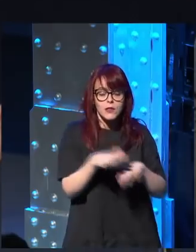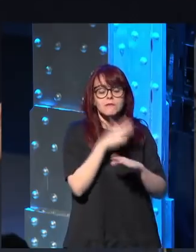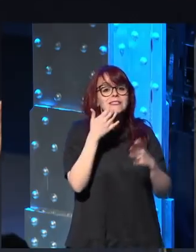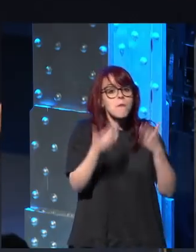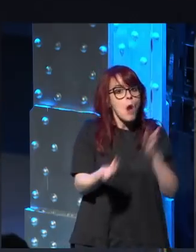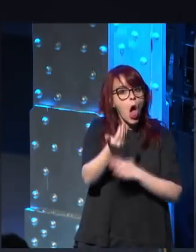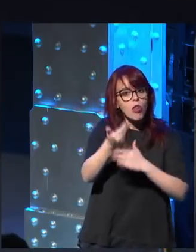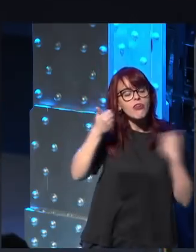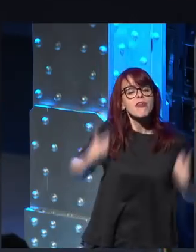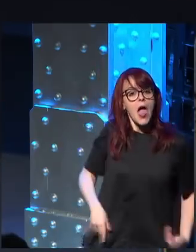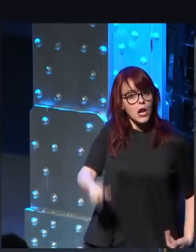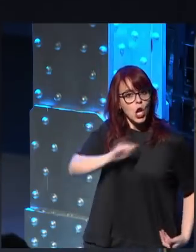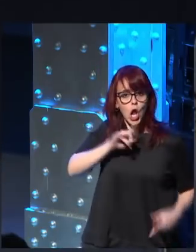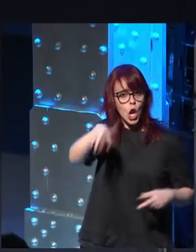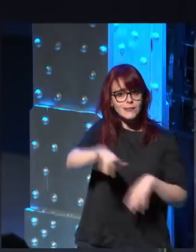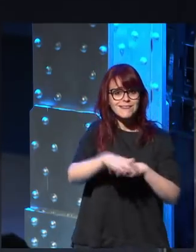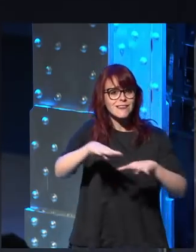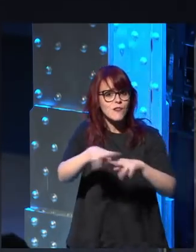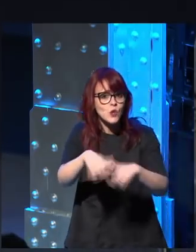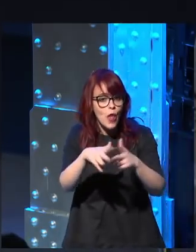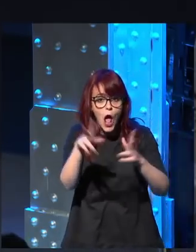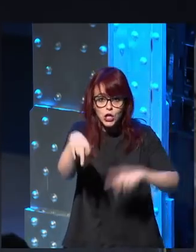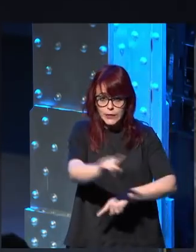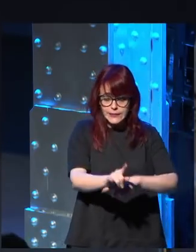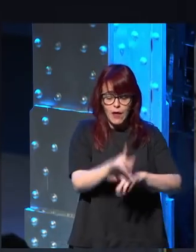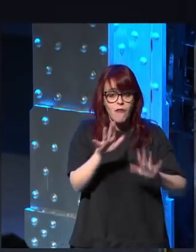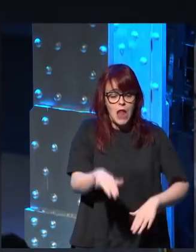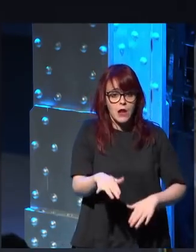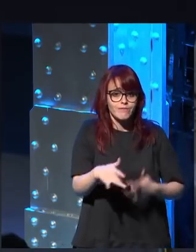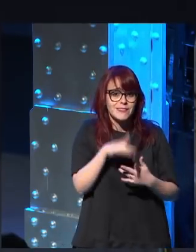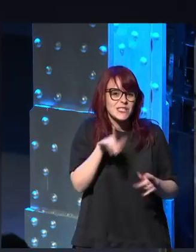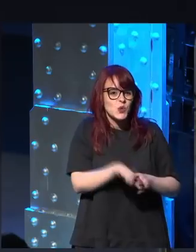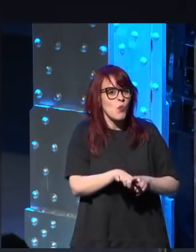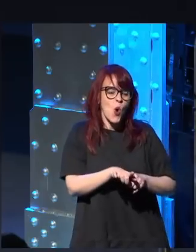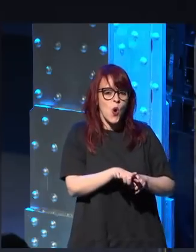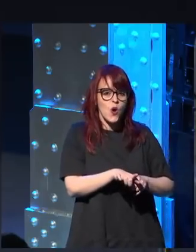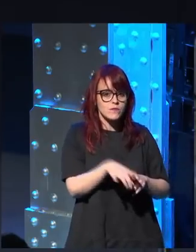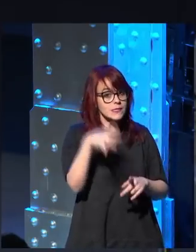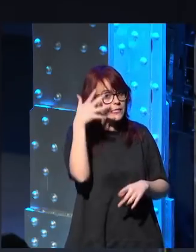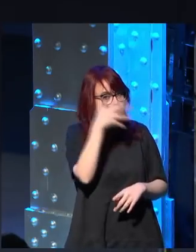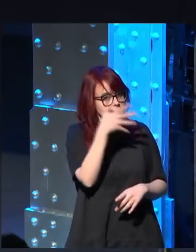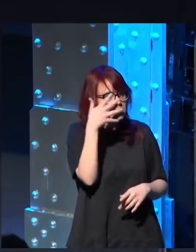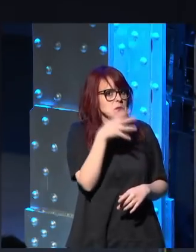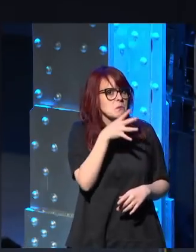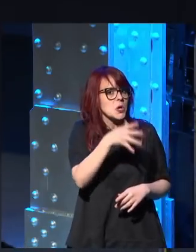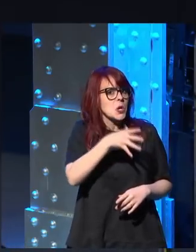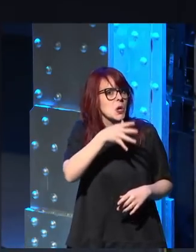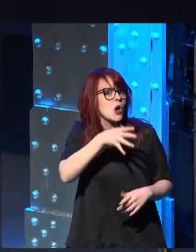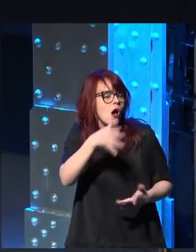eres moderno, si no tienes redes sociales y todas estas cosas, eres casi sospechoso, ¿no?